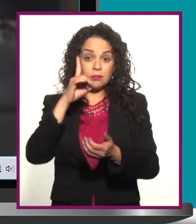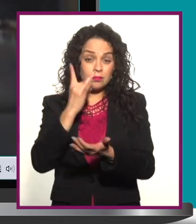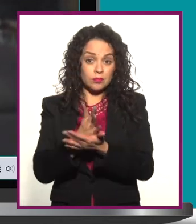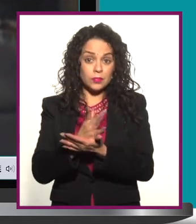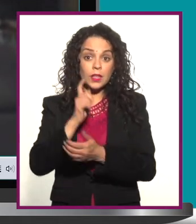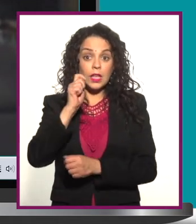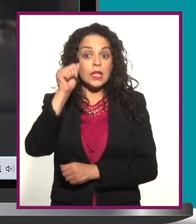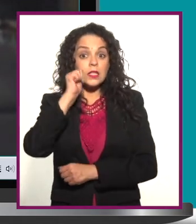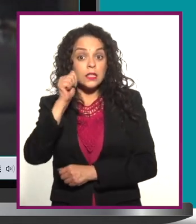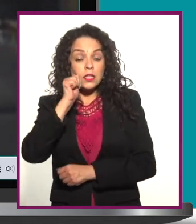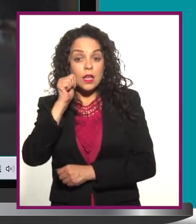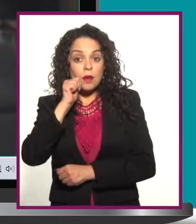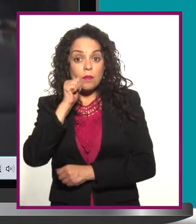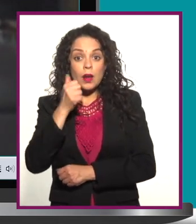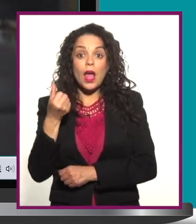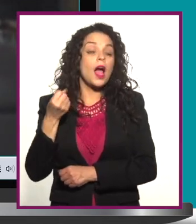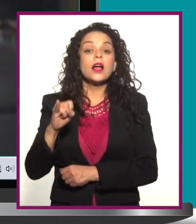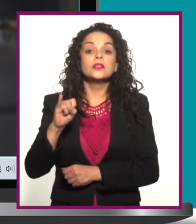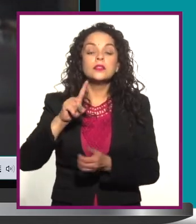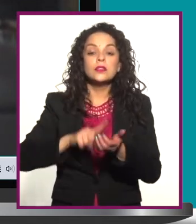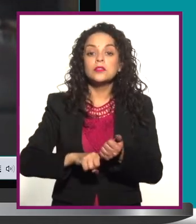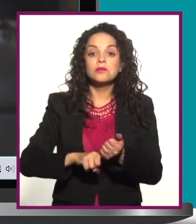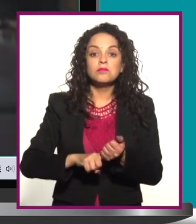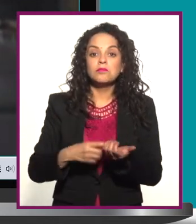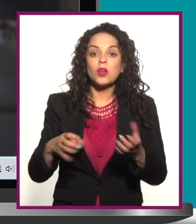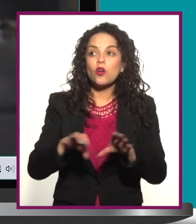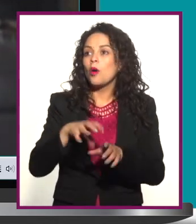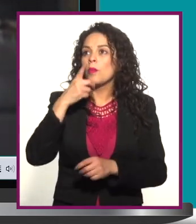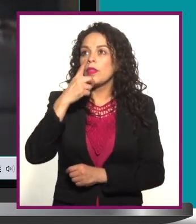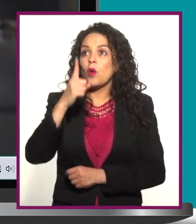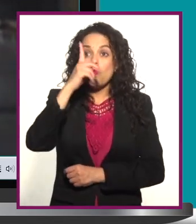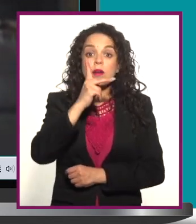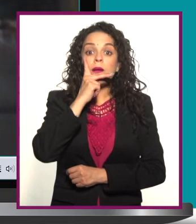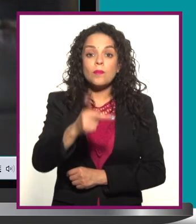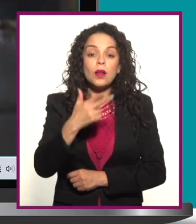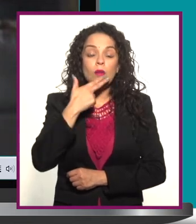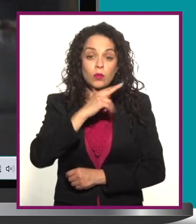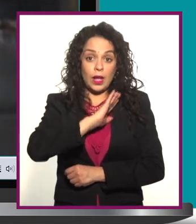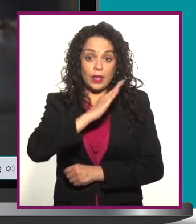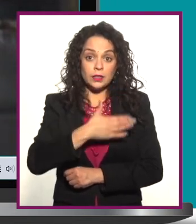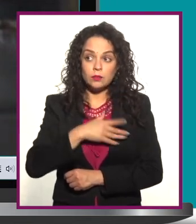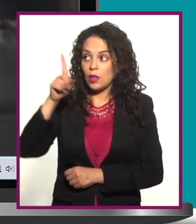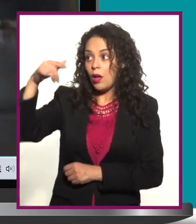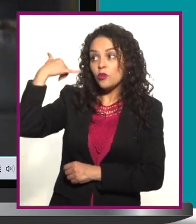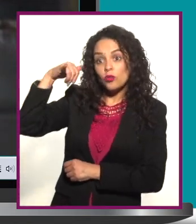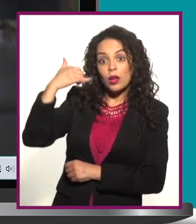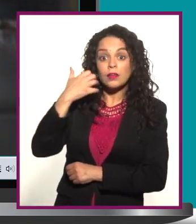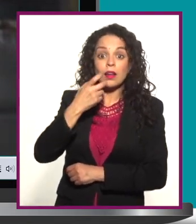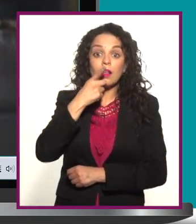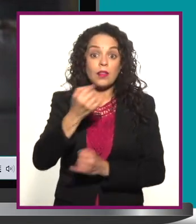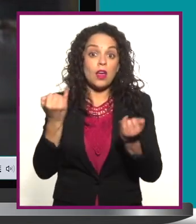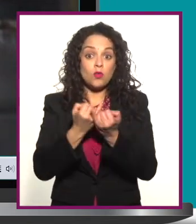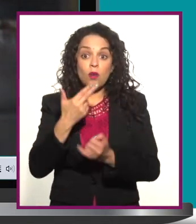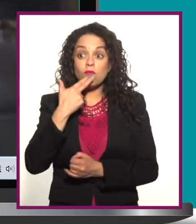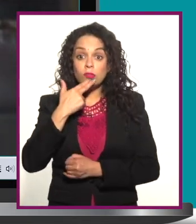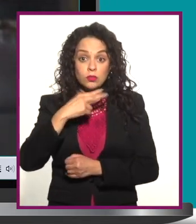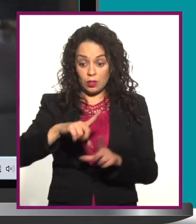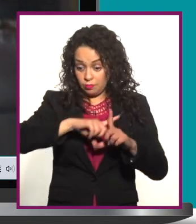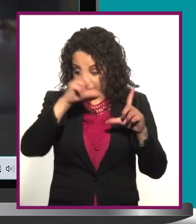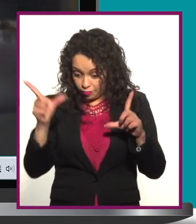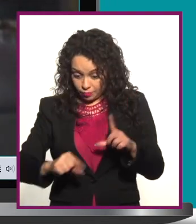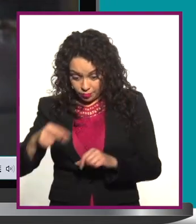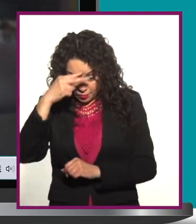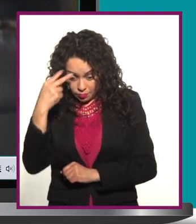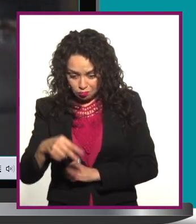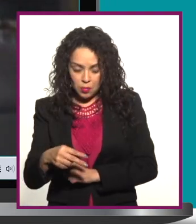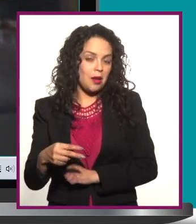son muy locales, no son siempre en todo el país. Por decir que una palabra se utiliza en el español de Yucatán no quiere decir que se utilice